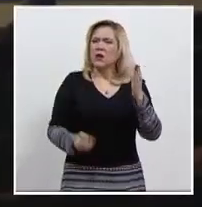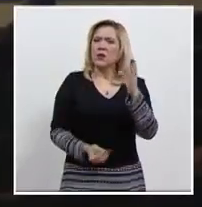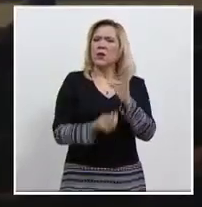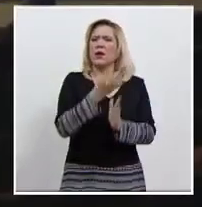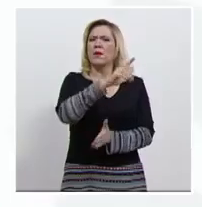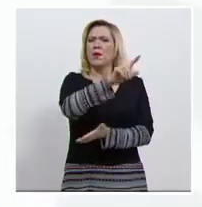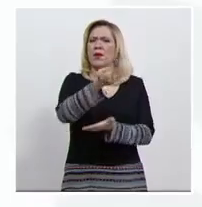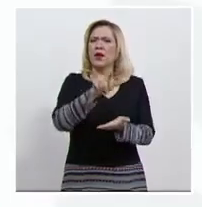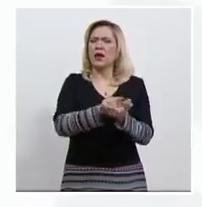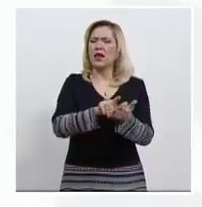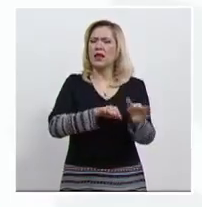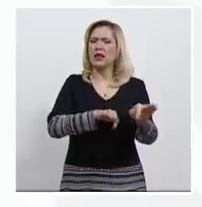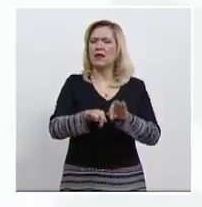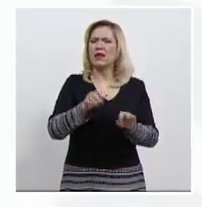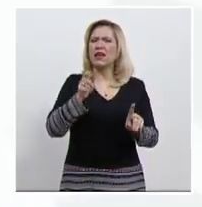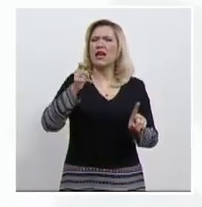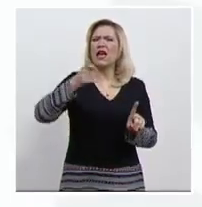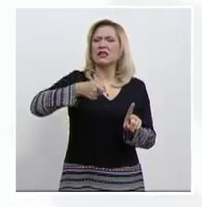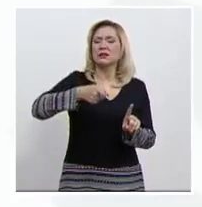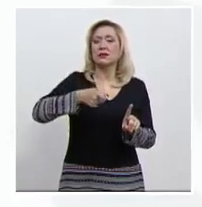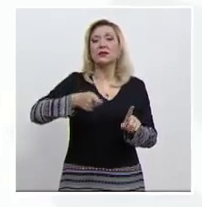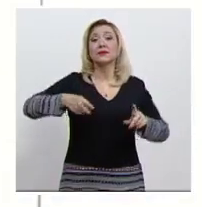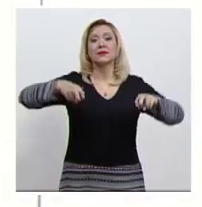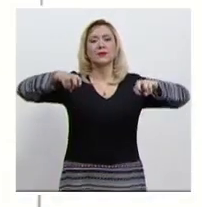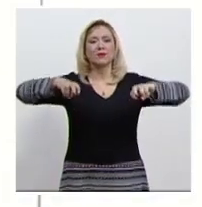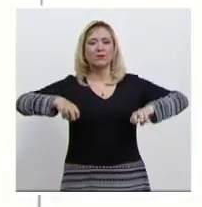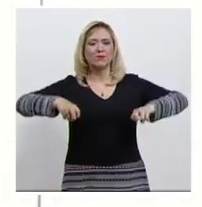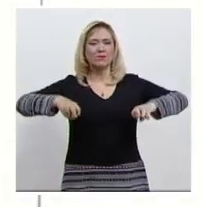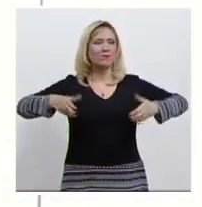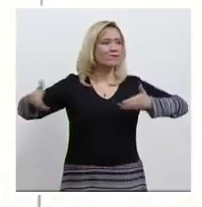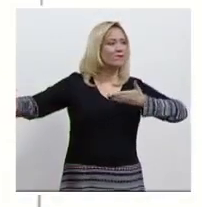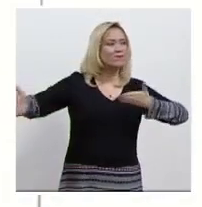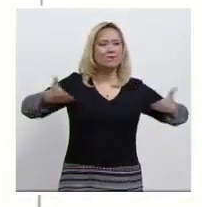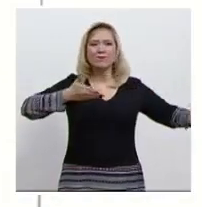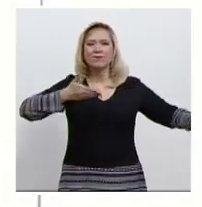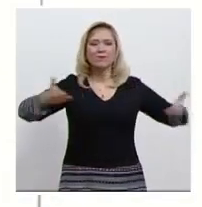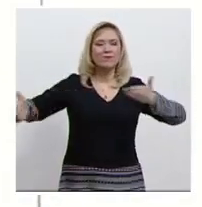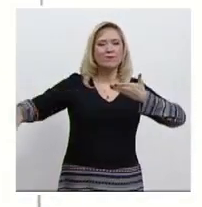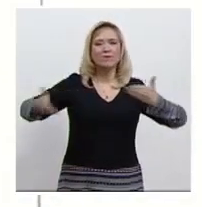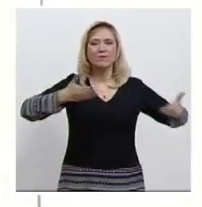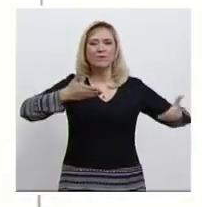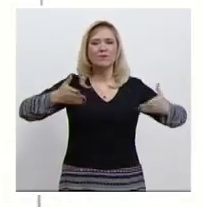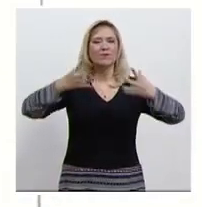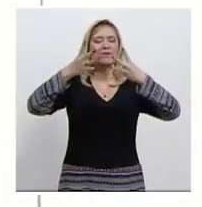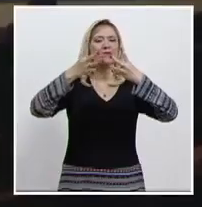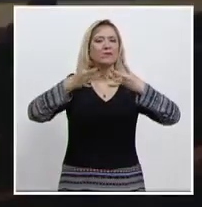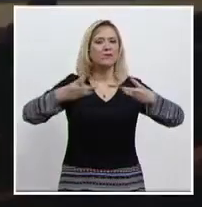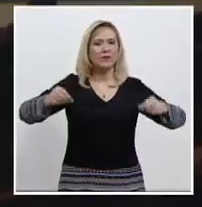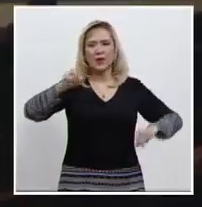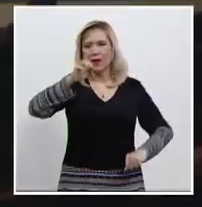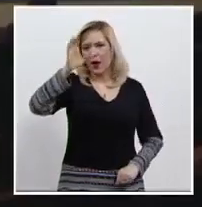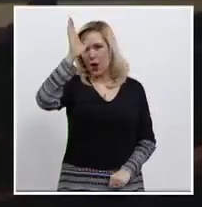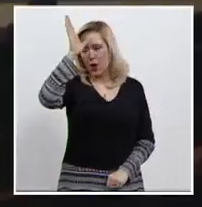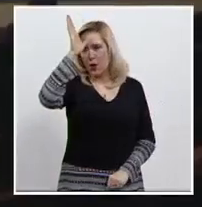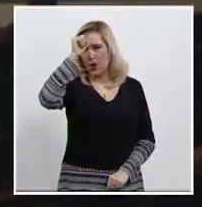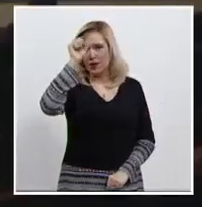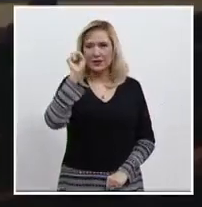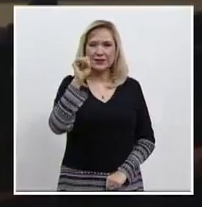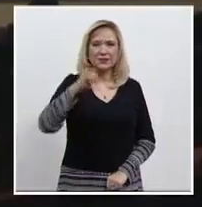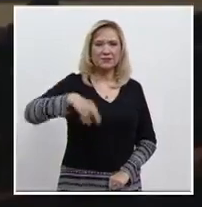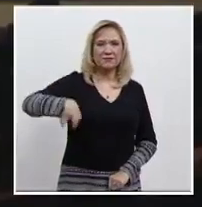justicia laboral es la conciliación, es decir, resolver los conflictos de trabajo a través de acuerdos entre las